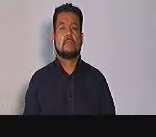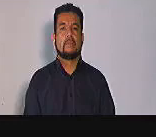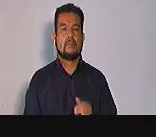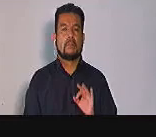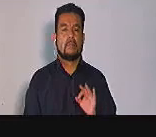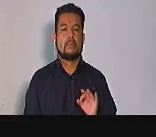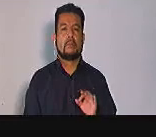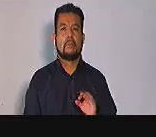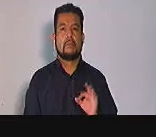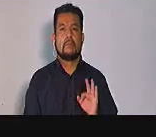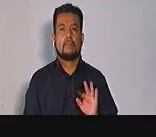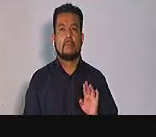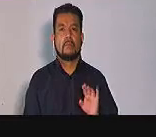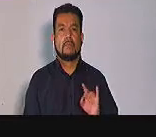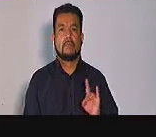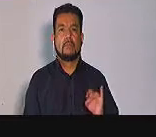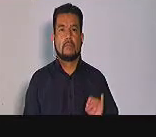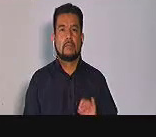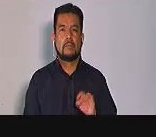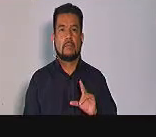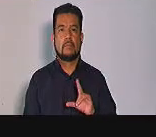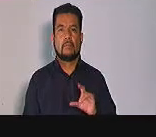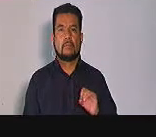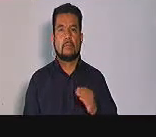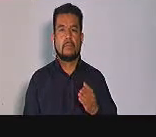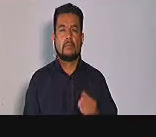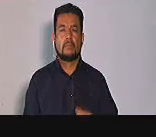Toro, copiado. Trujillo Sendales Lisandro.